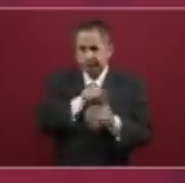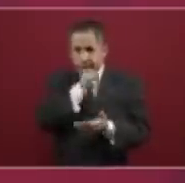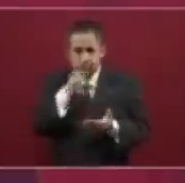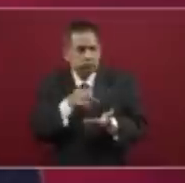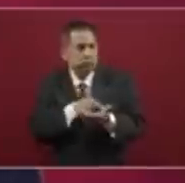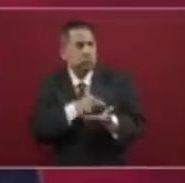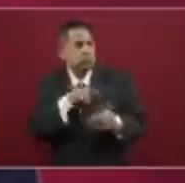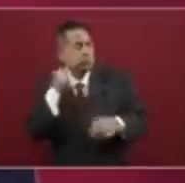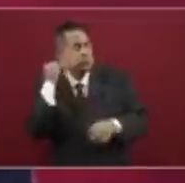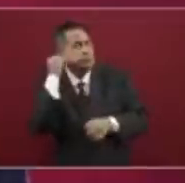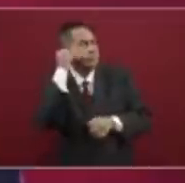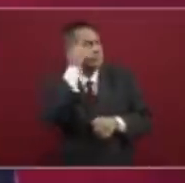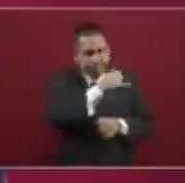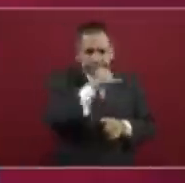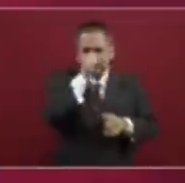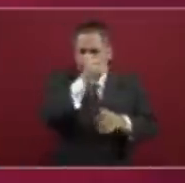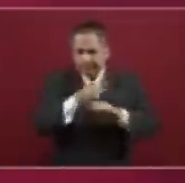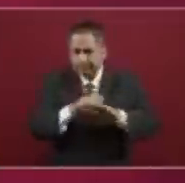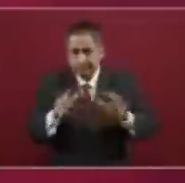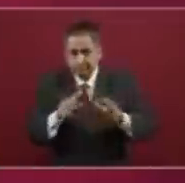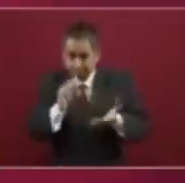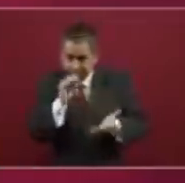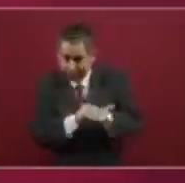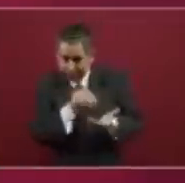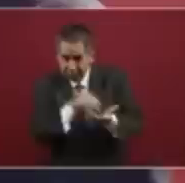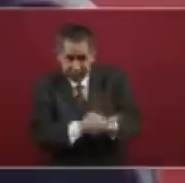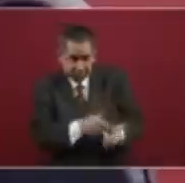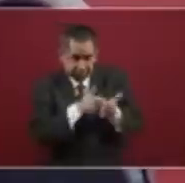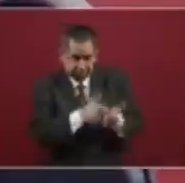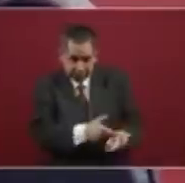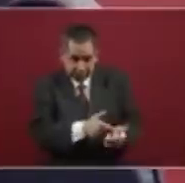más precisos, si continúan, pues